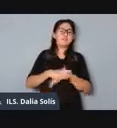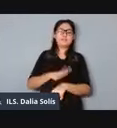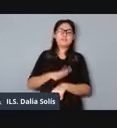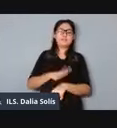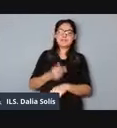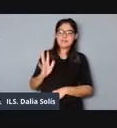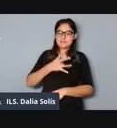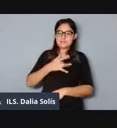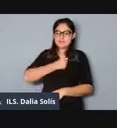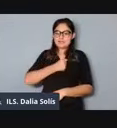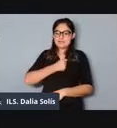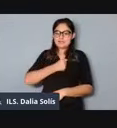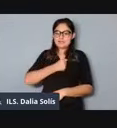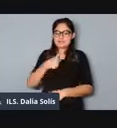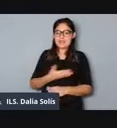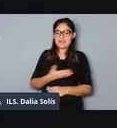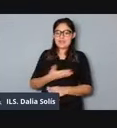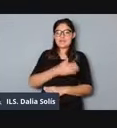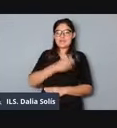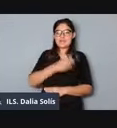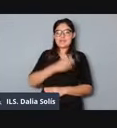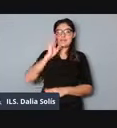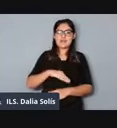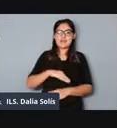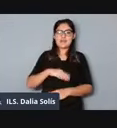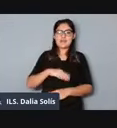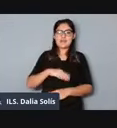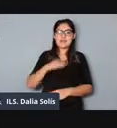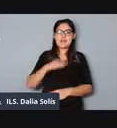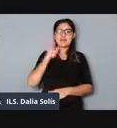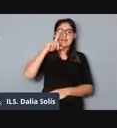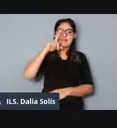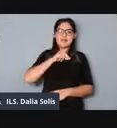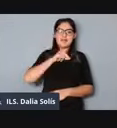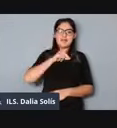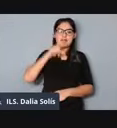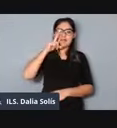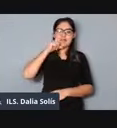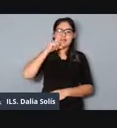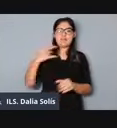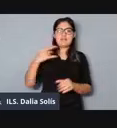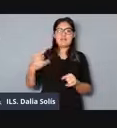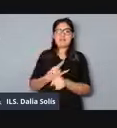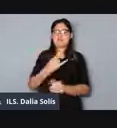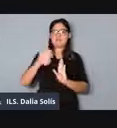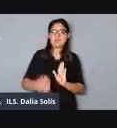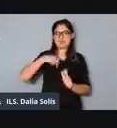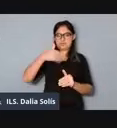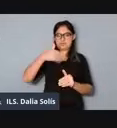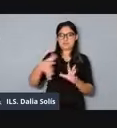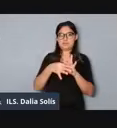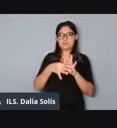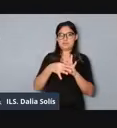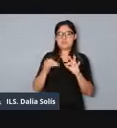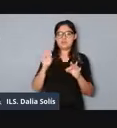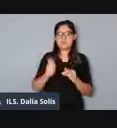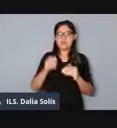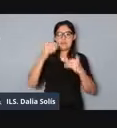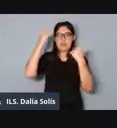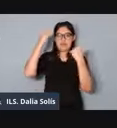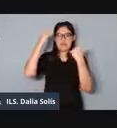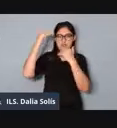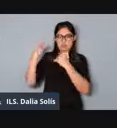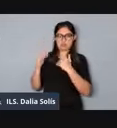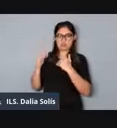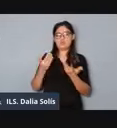estarlo haciendo. Y normalmente, bueno, pues suele suceder, ahorita vamos a ver, en la etapa de la adultez mayor, de la vejez o el envejecimiento,